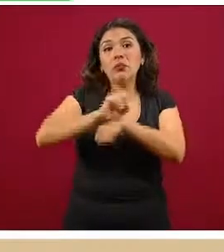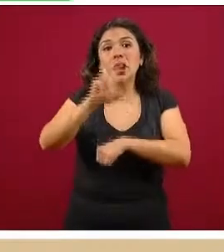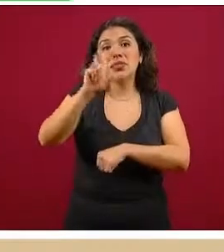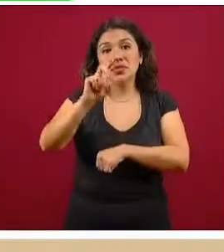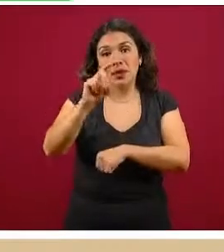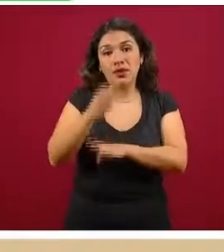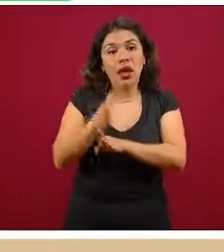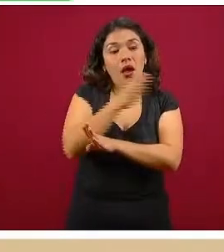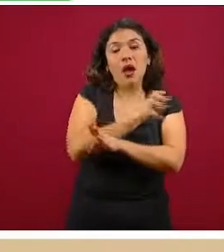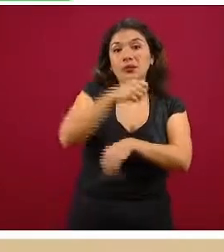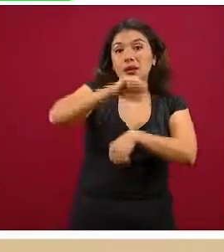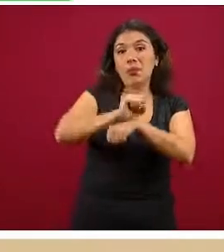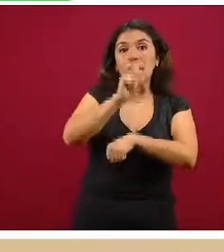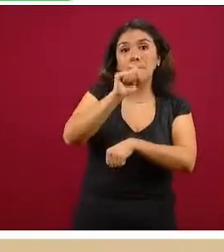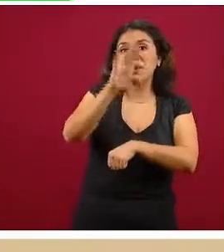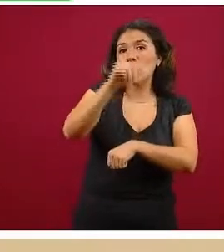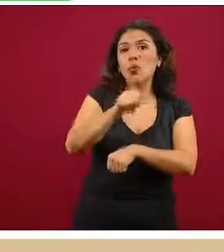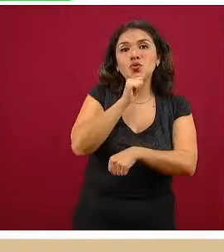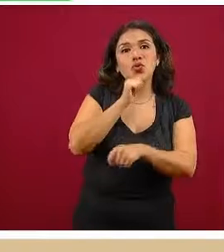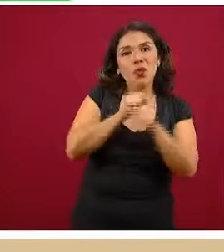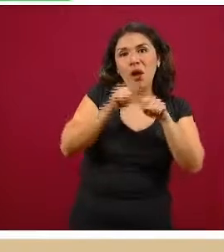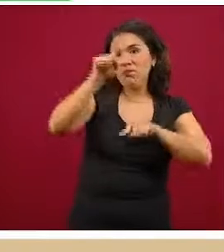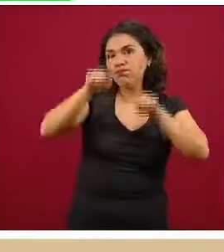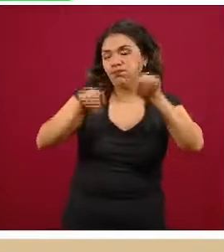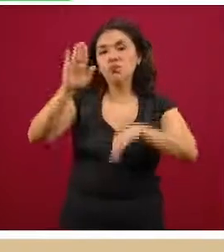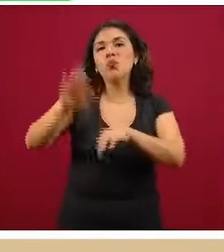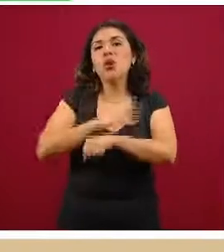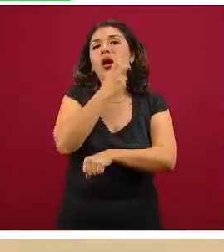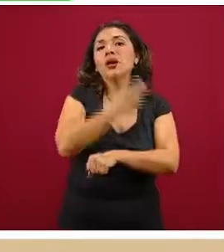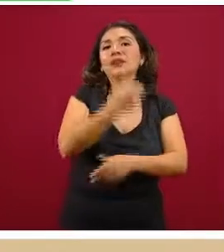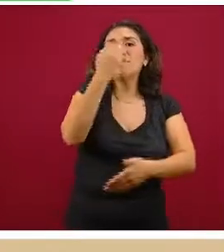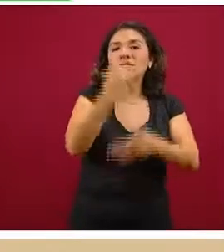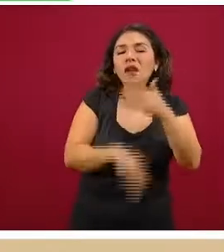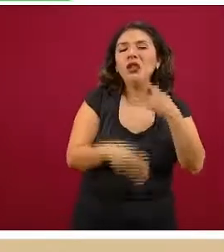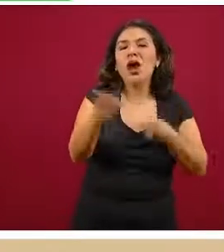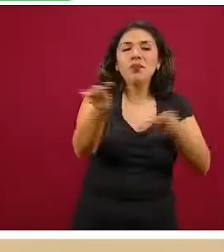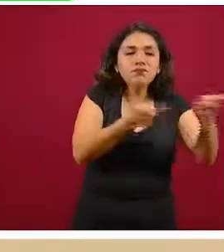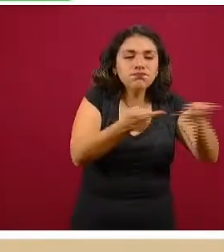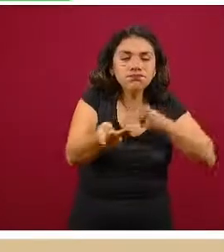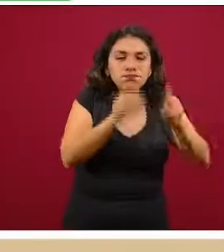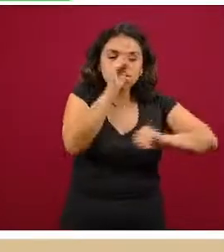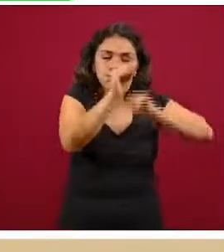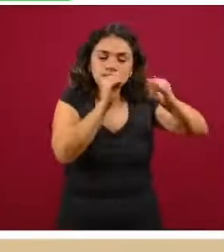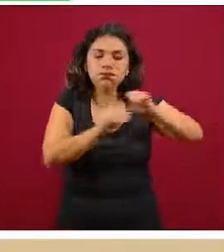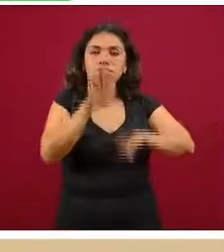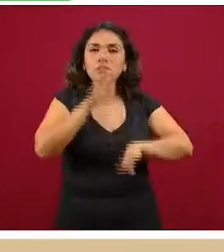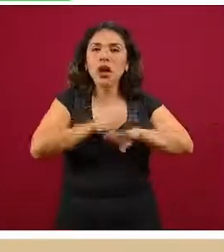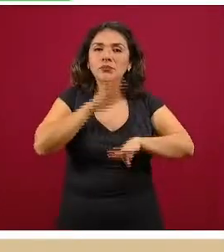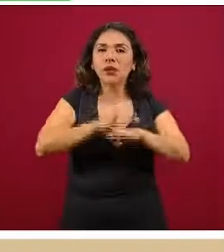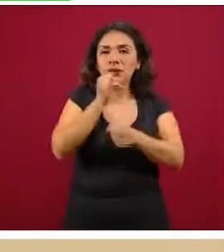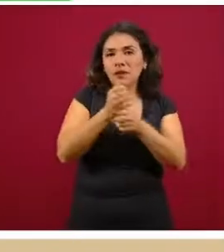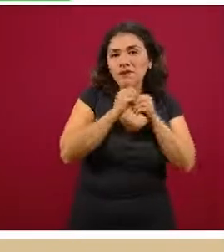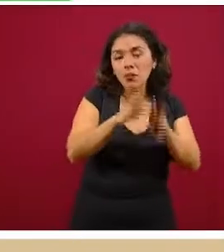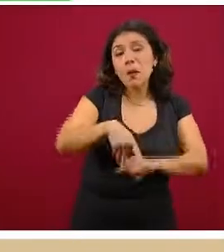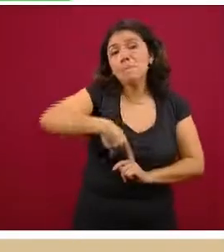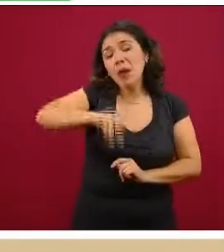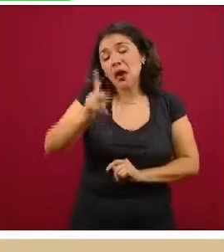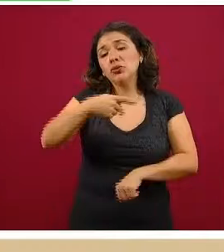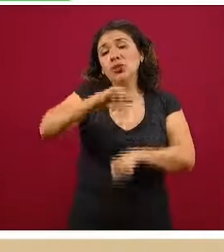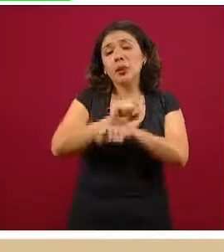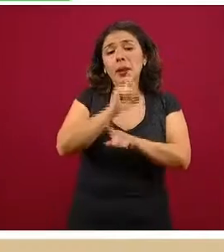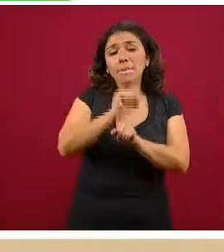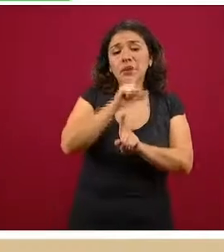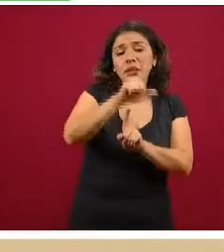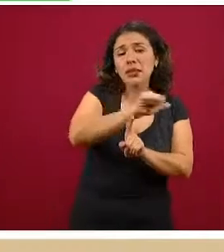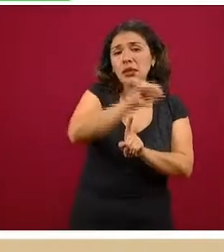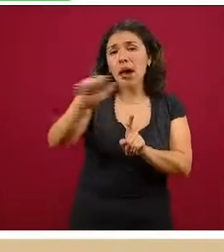29 tampoco está graficada porque vendría a ser la semana en donde todavía se está colectando la información, pero de la 27